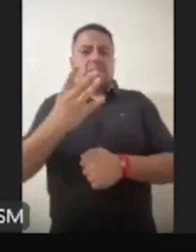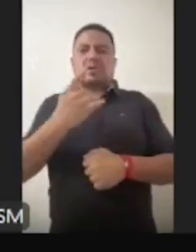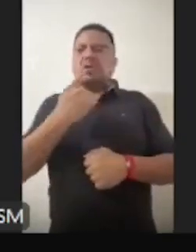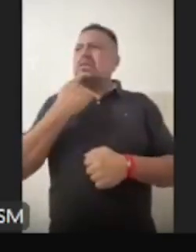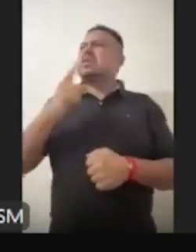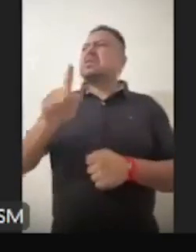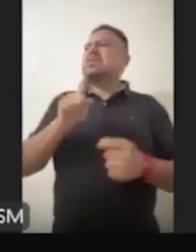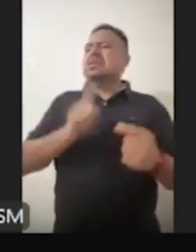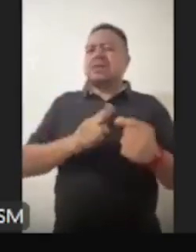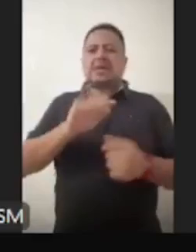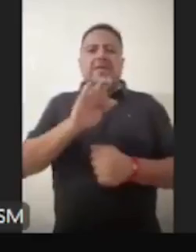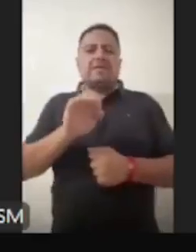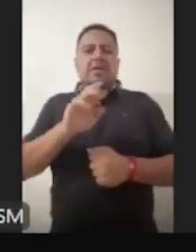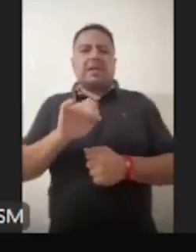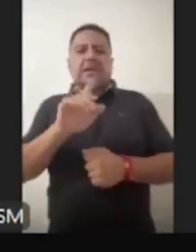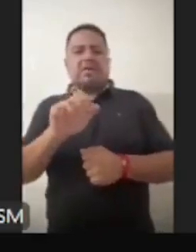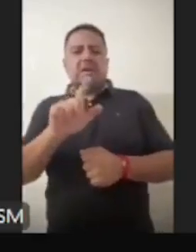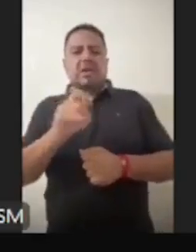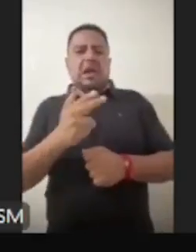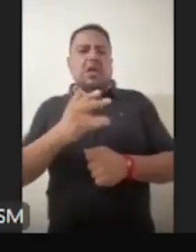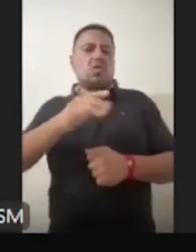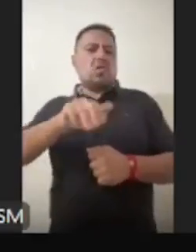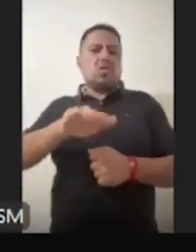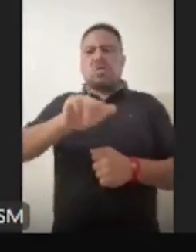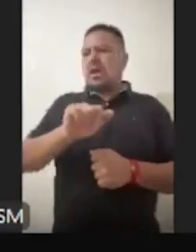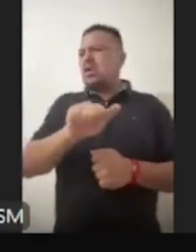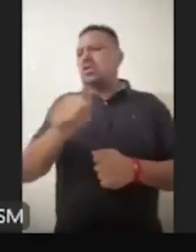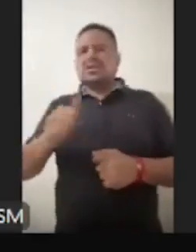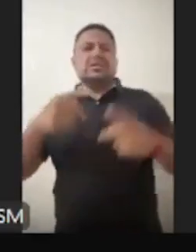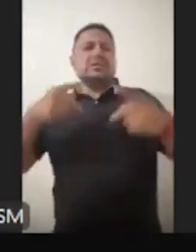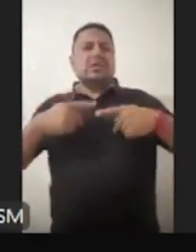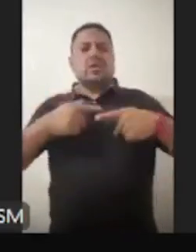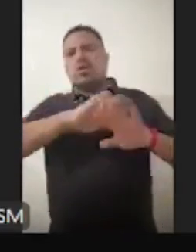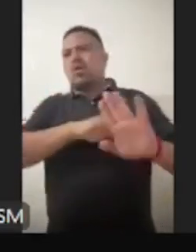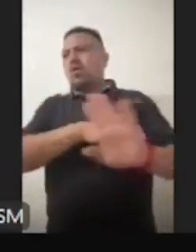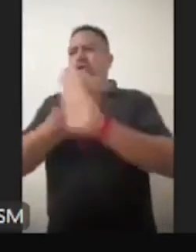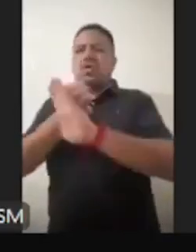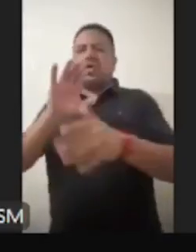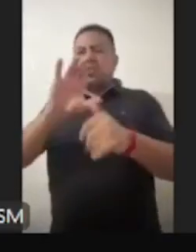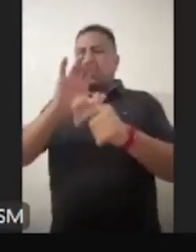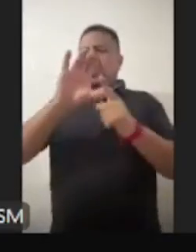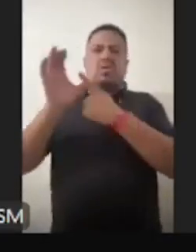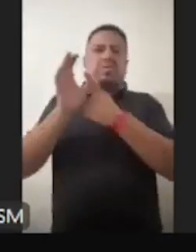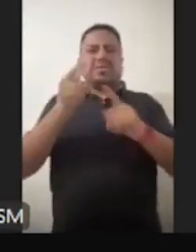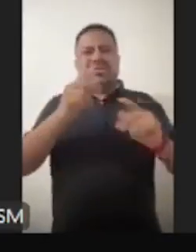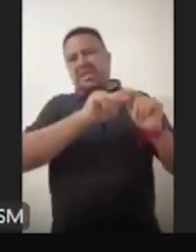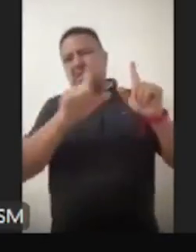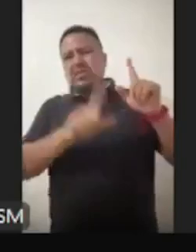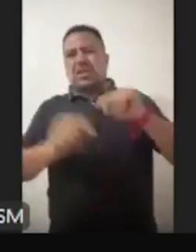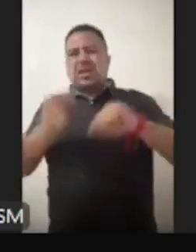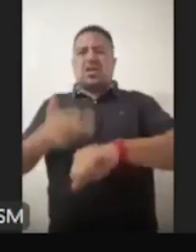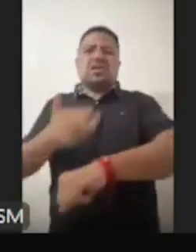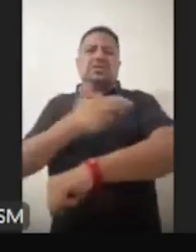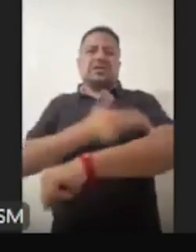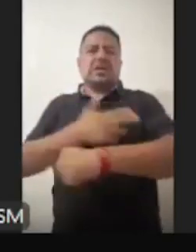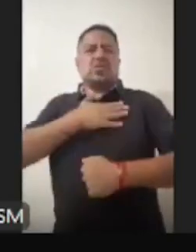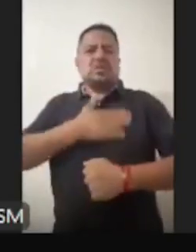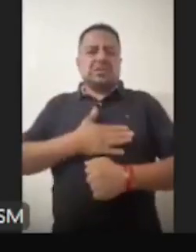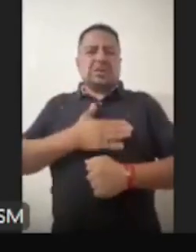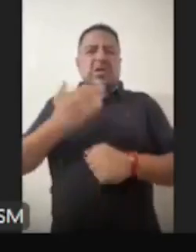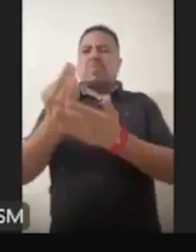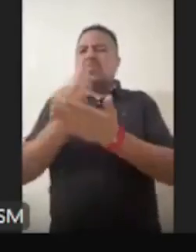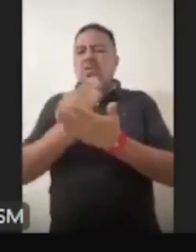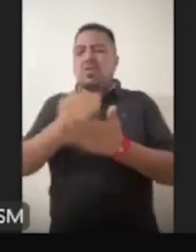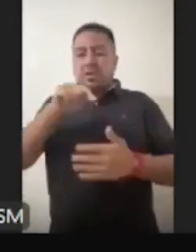por Fernando Iván Lagunas Ayala y otras personas en contra de la Comisión Nacional de Honestidad y Justicia de Morena. Este Tribunal